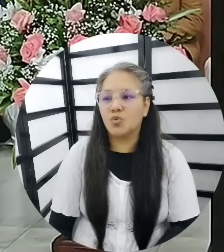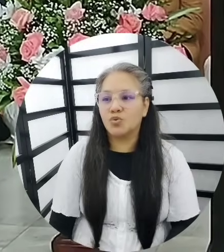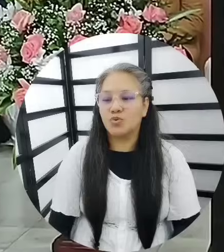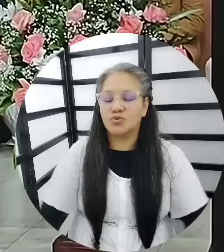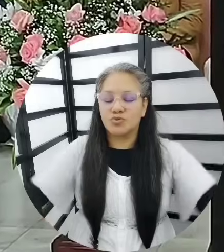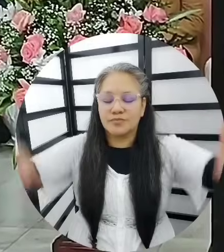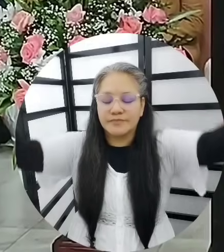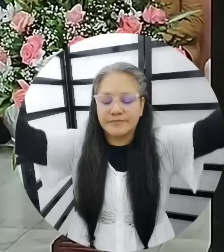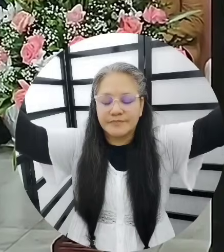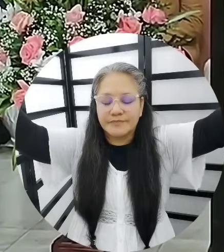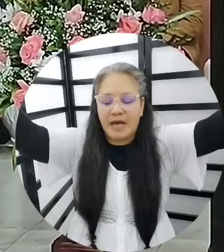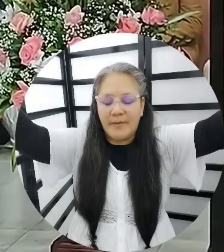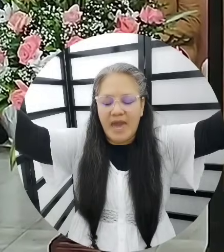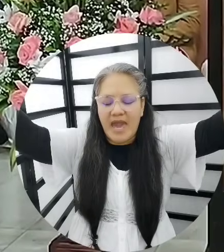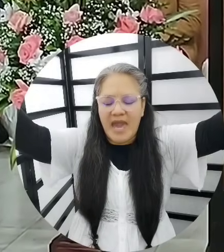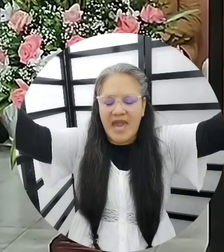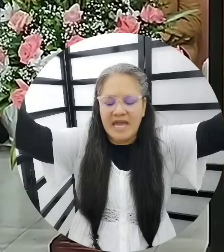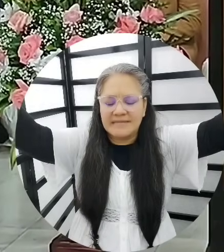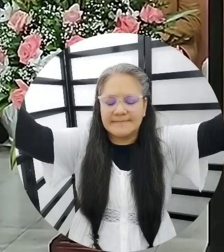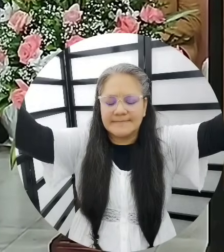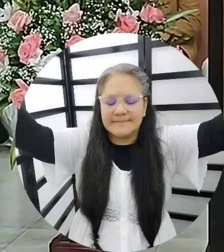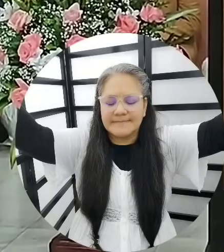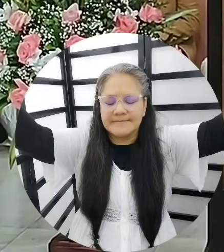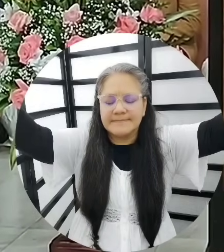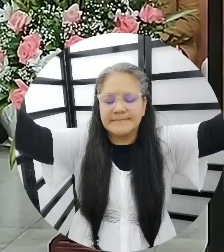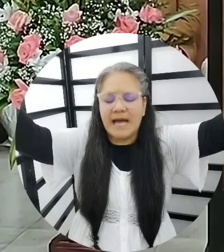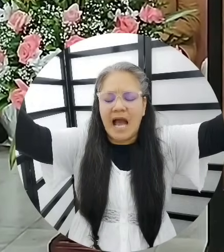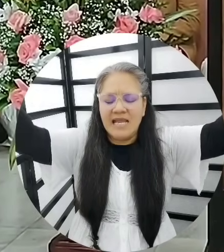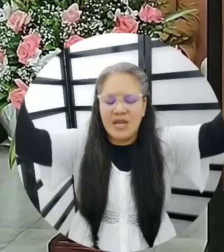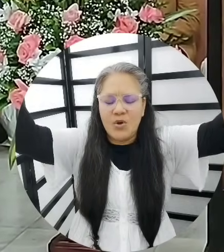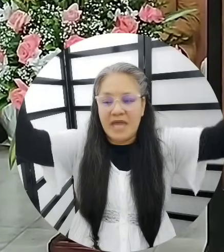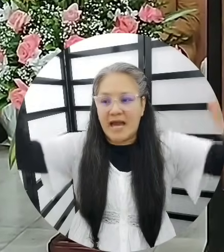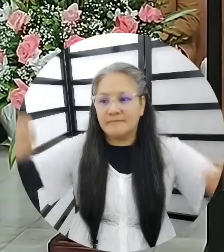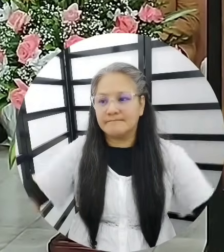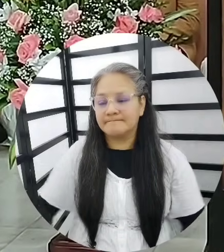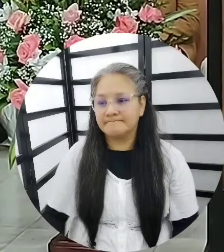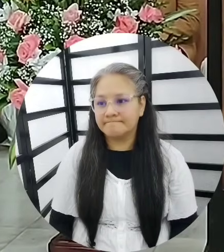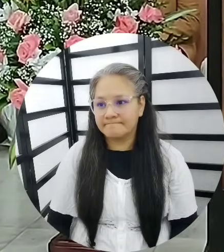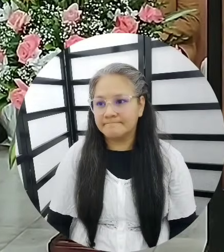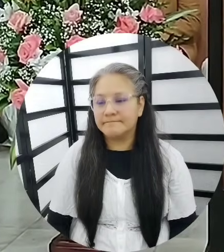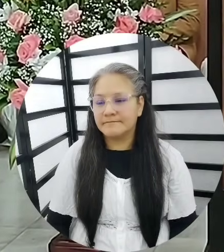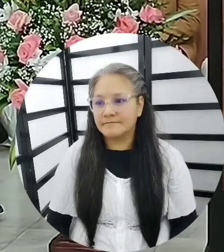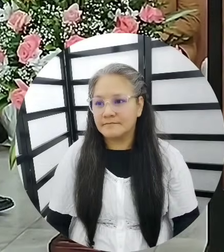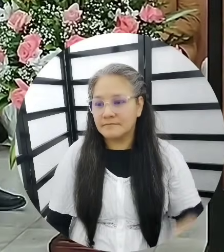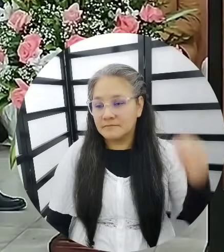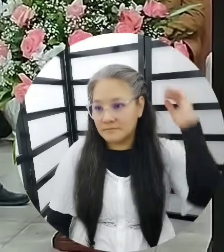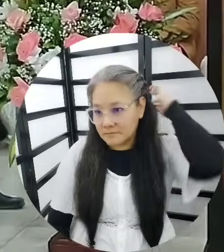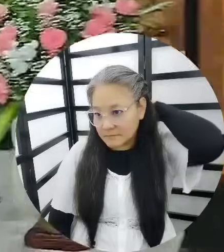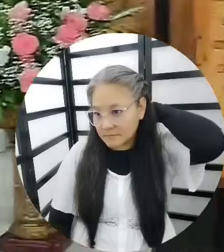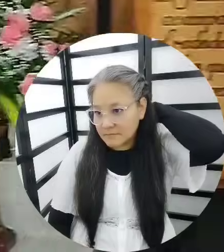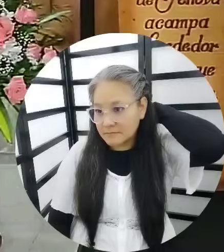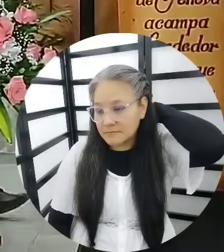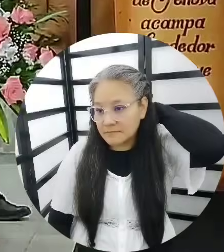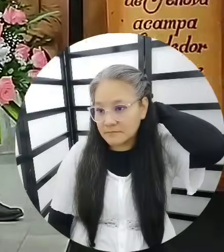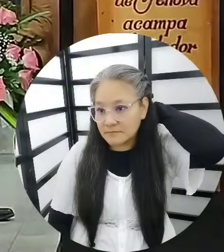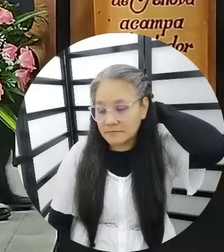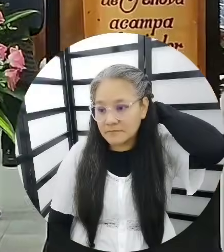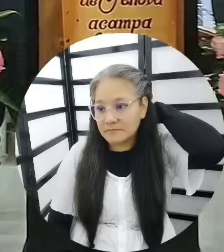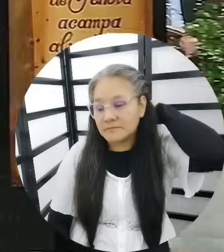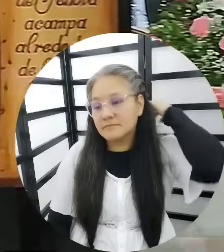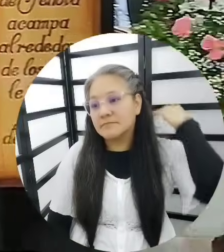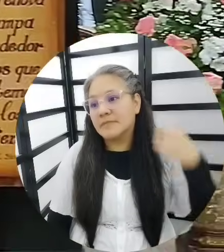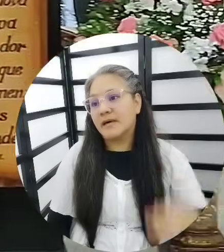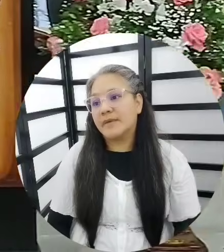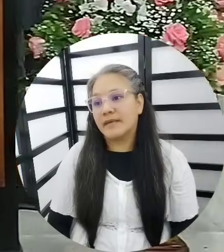habitar los hermanos juntos en armonía! Si nosotros no tenemos armonía, ¿qué